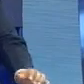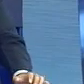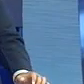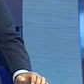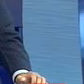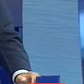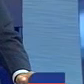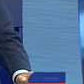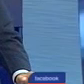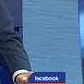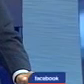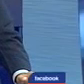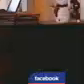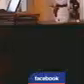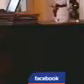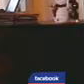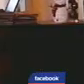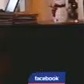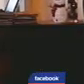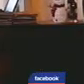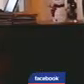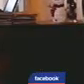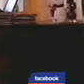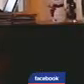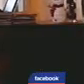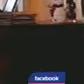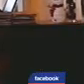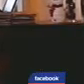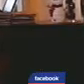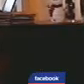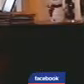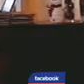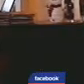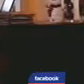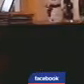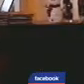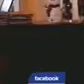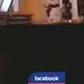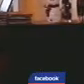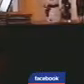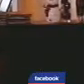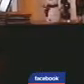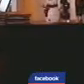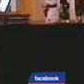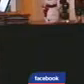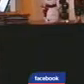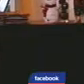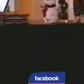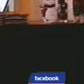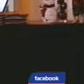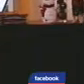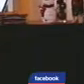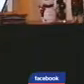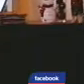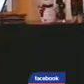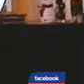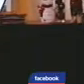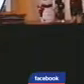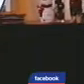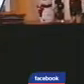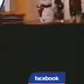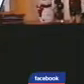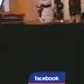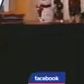Chachachá. BIS es la plataforma que está transformando los negocios con su innovadora forma de comprar productos. En